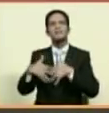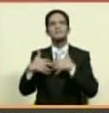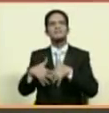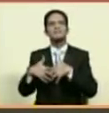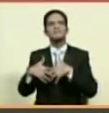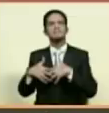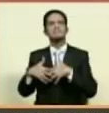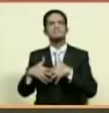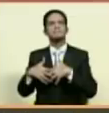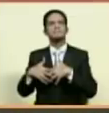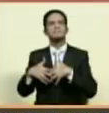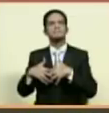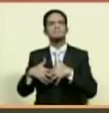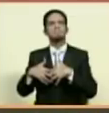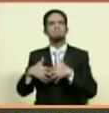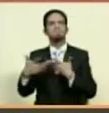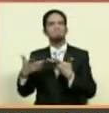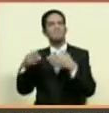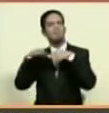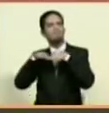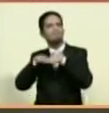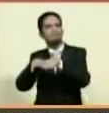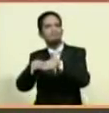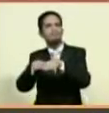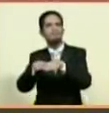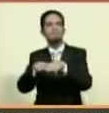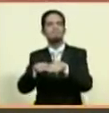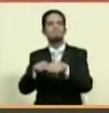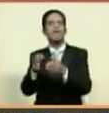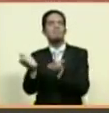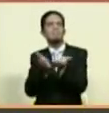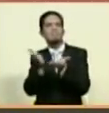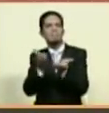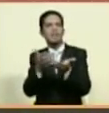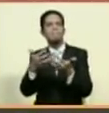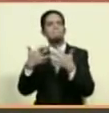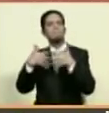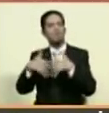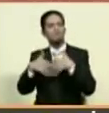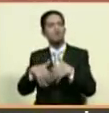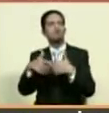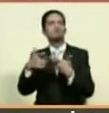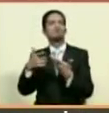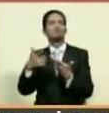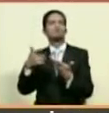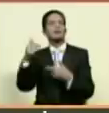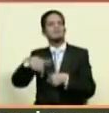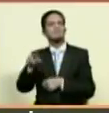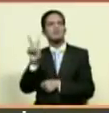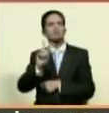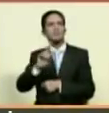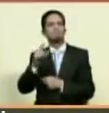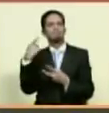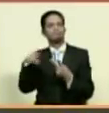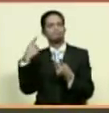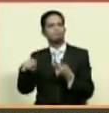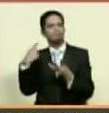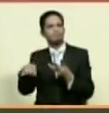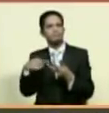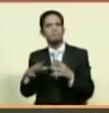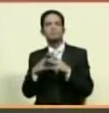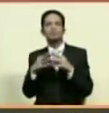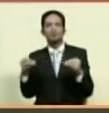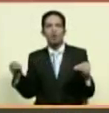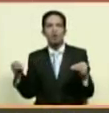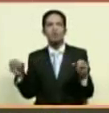a las áreas textiles, manufacturas, productivas, industriales, etcétera, de todos los